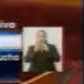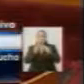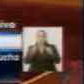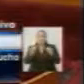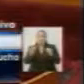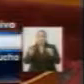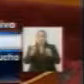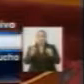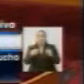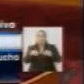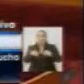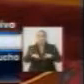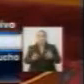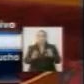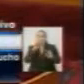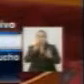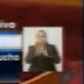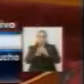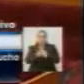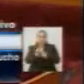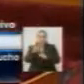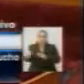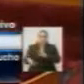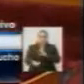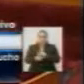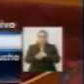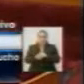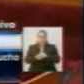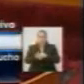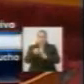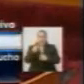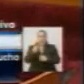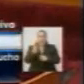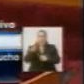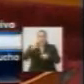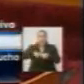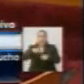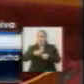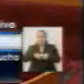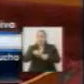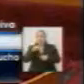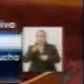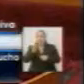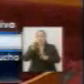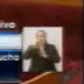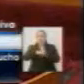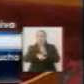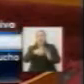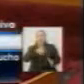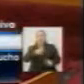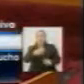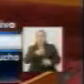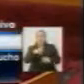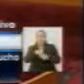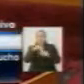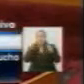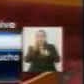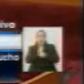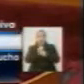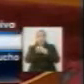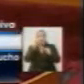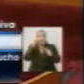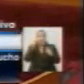o permitido la incorporación y participación de menores de edad en acciones